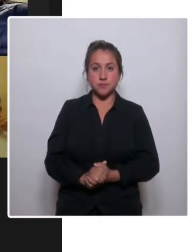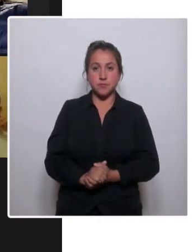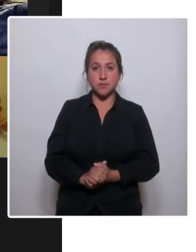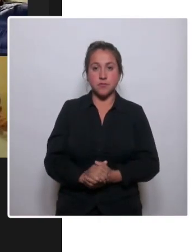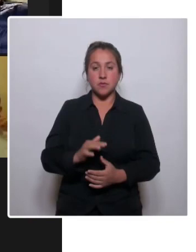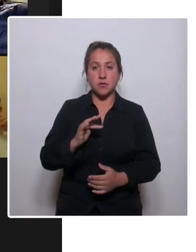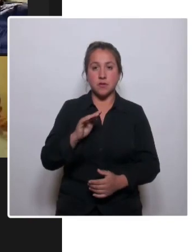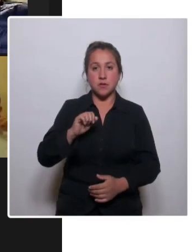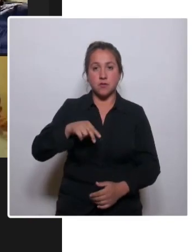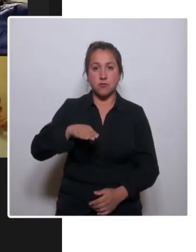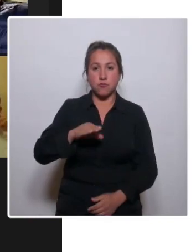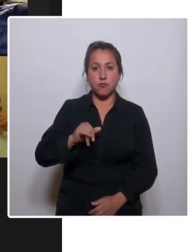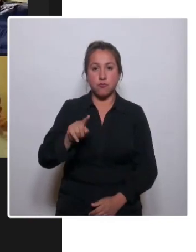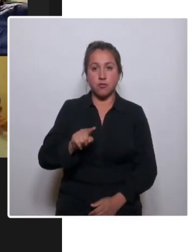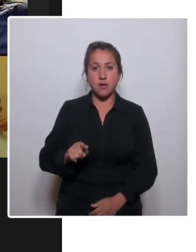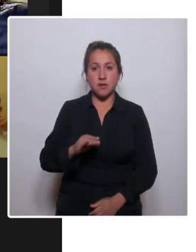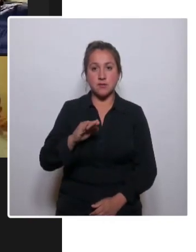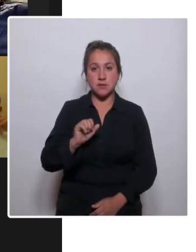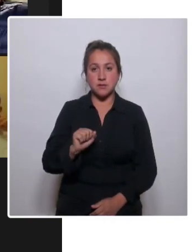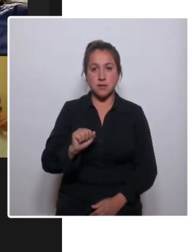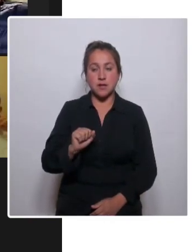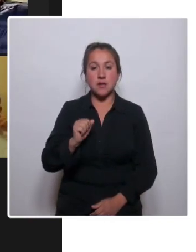Convencional Francisca Linconao.